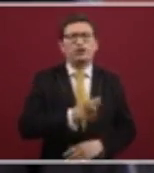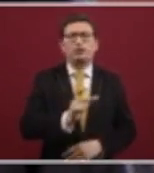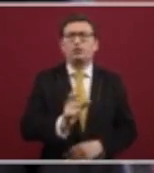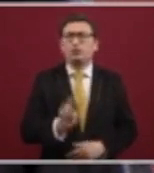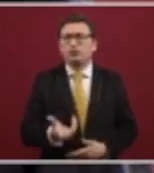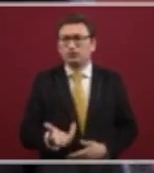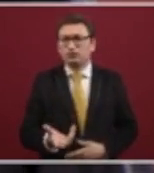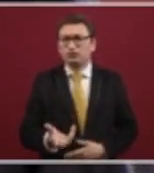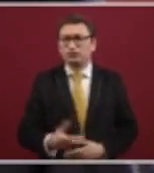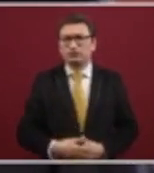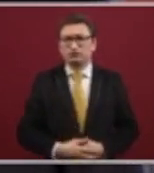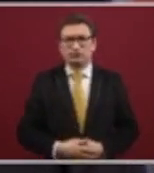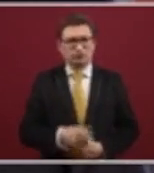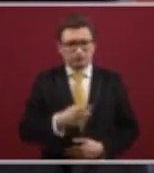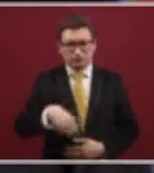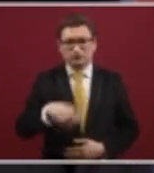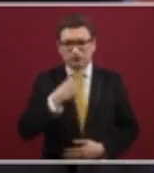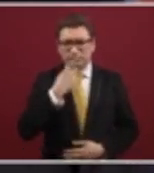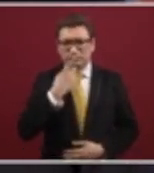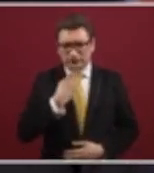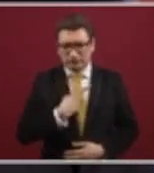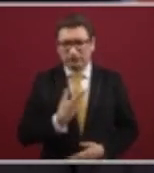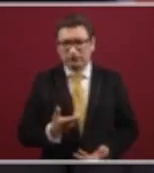¿cuándo se había